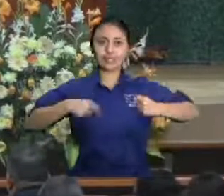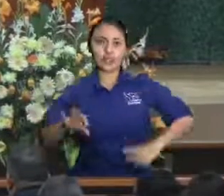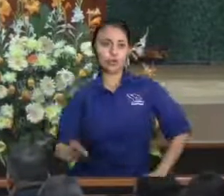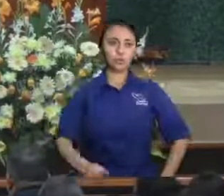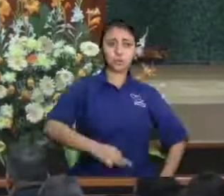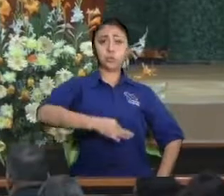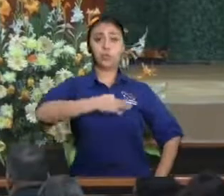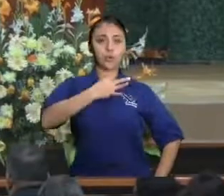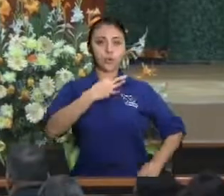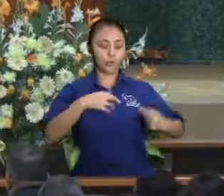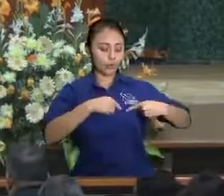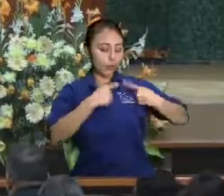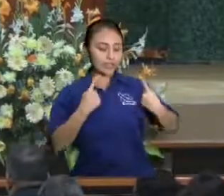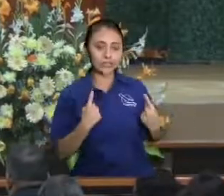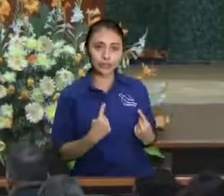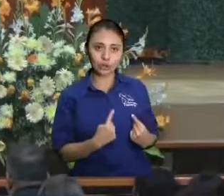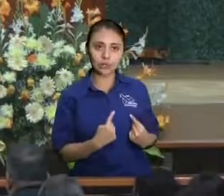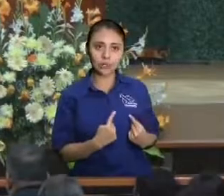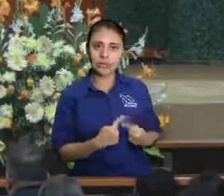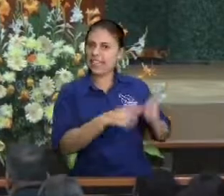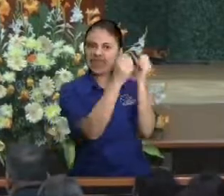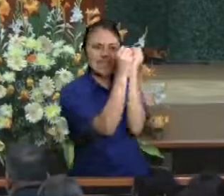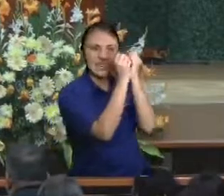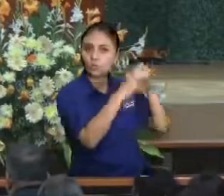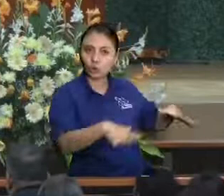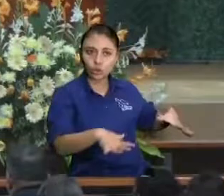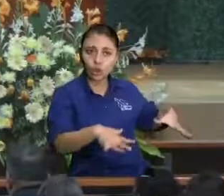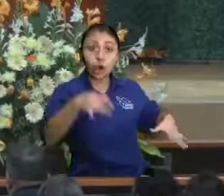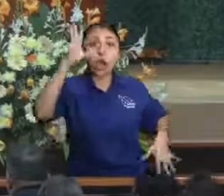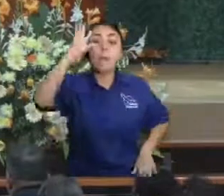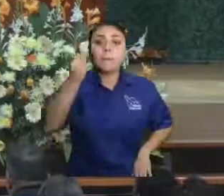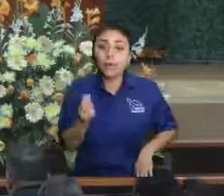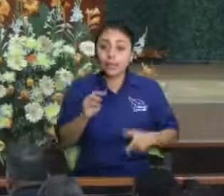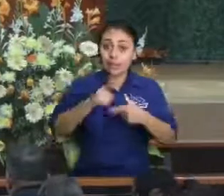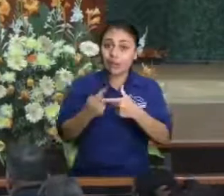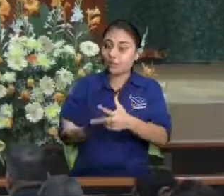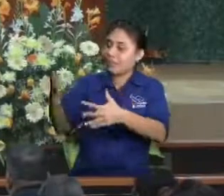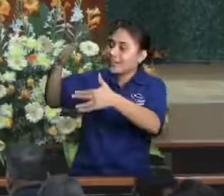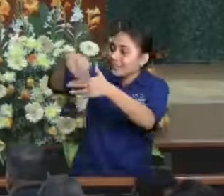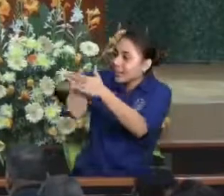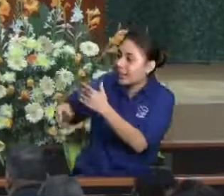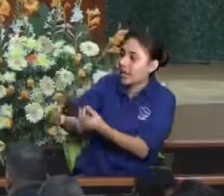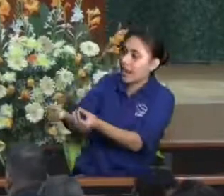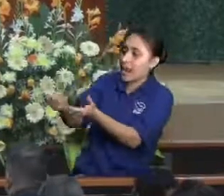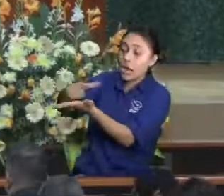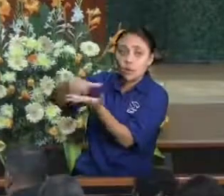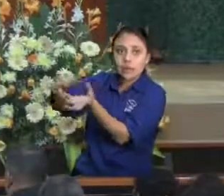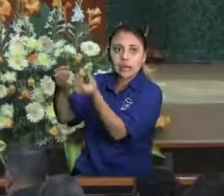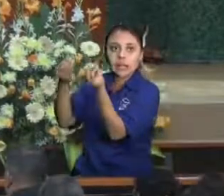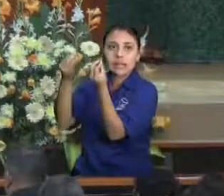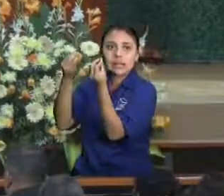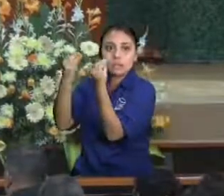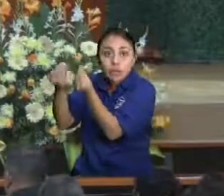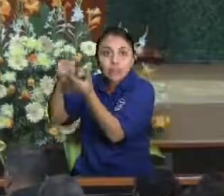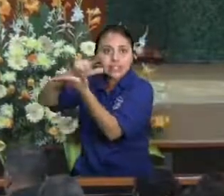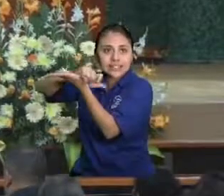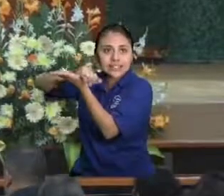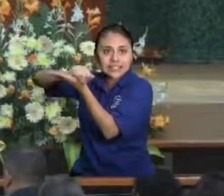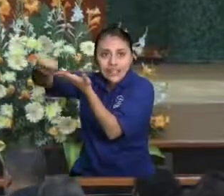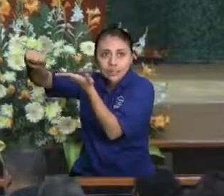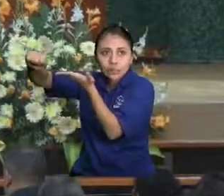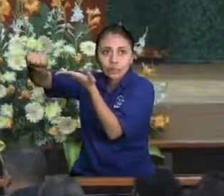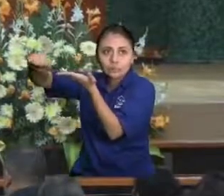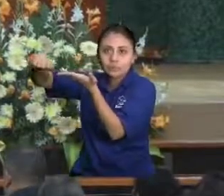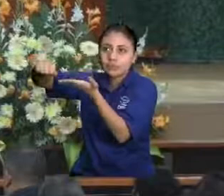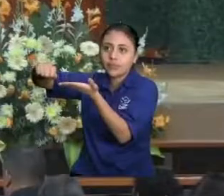engrandeció su corazón y fue para su ruina, porque entrando en el lugar santísimo, quiso incensar.